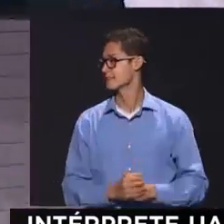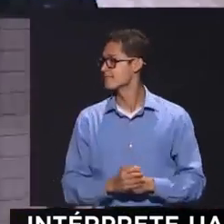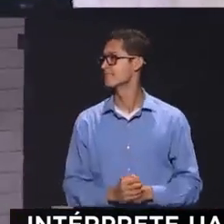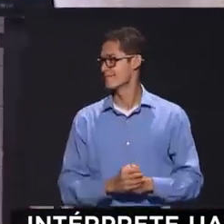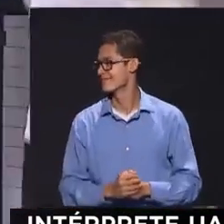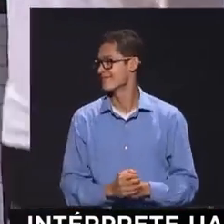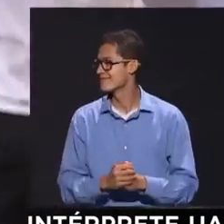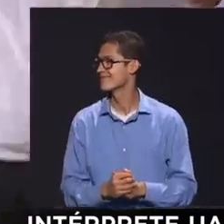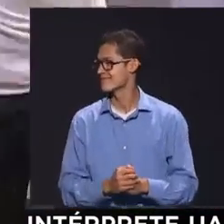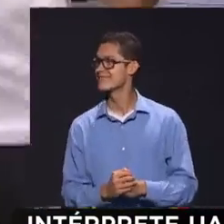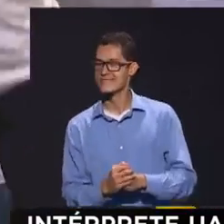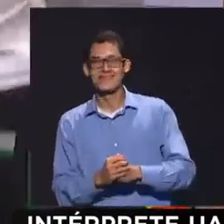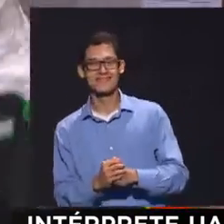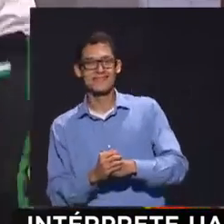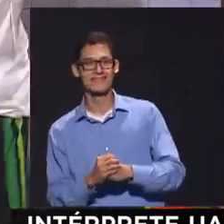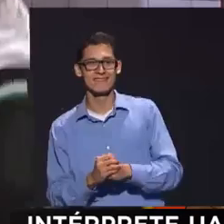bueno